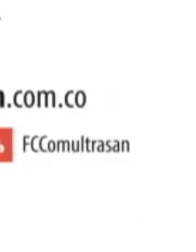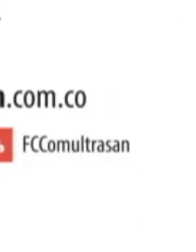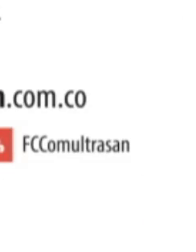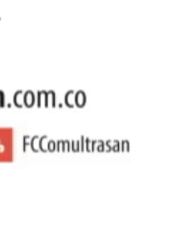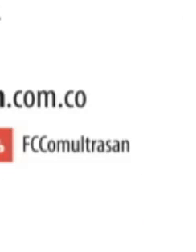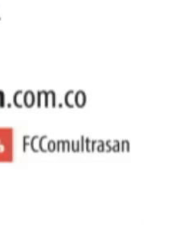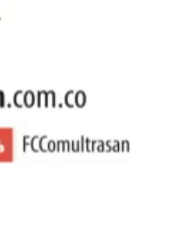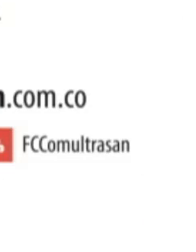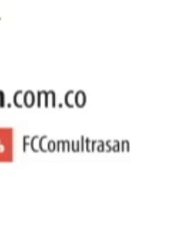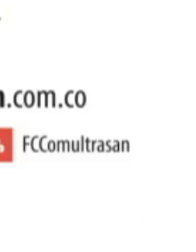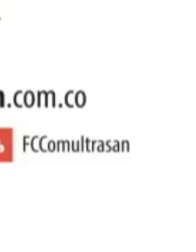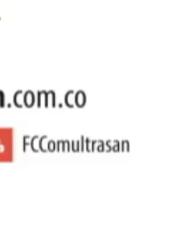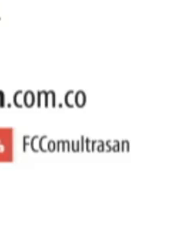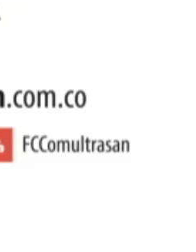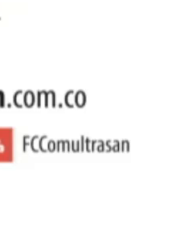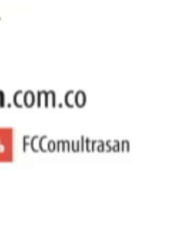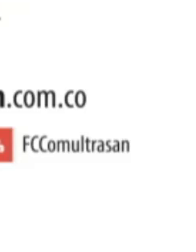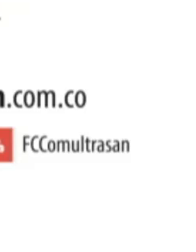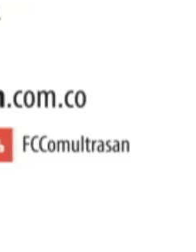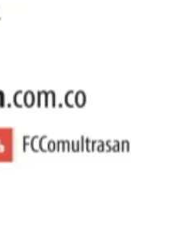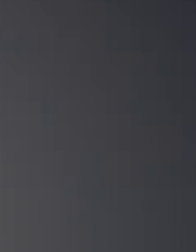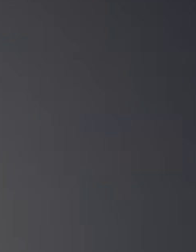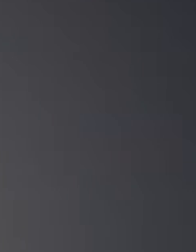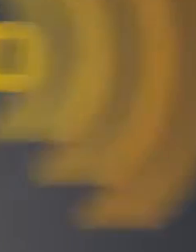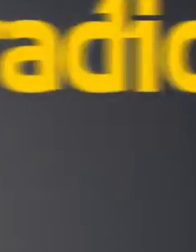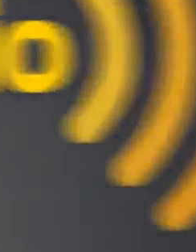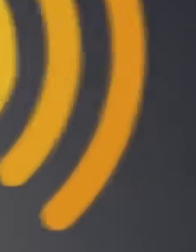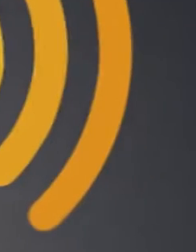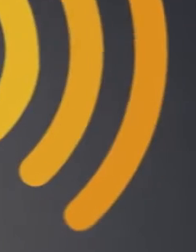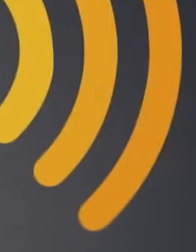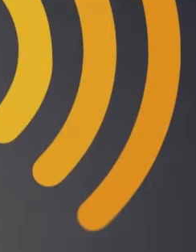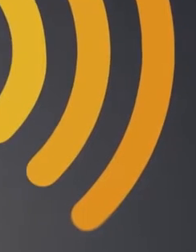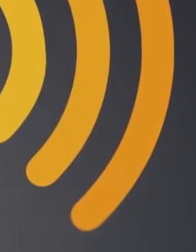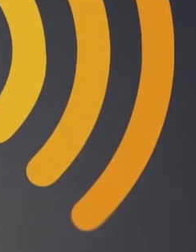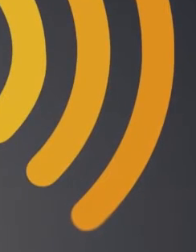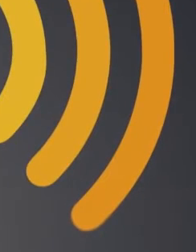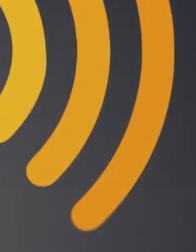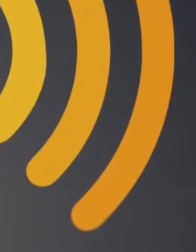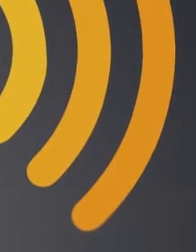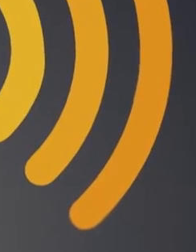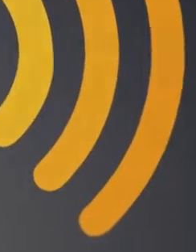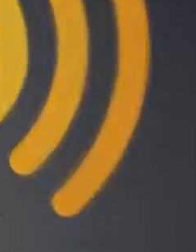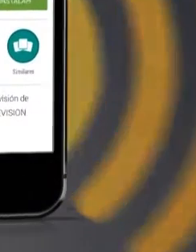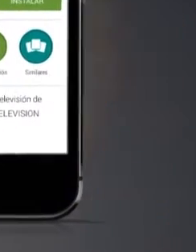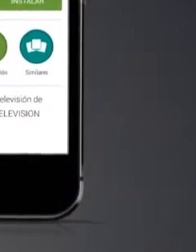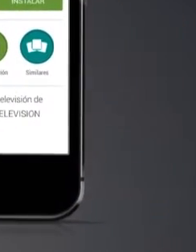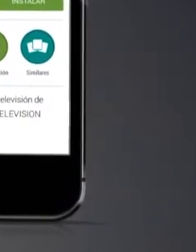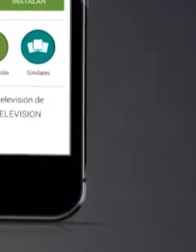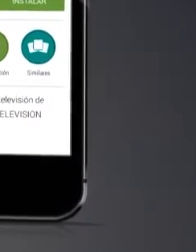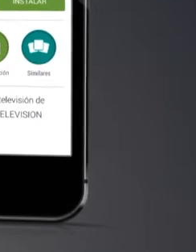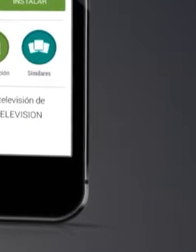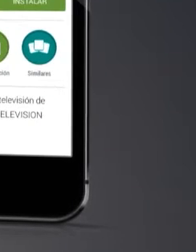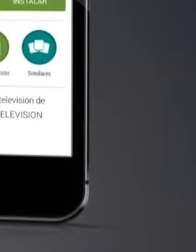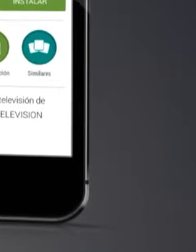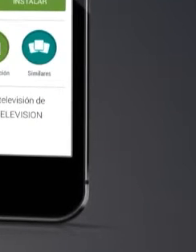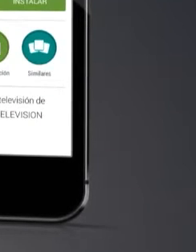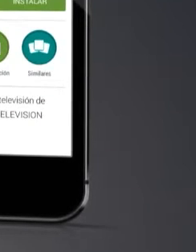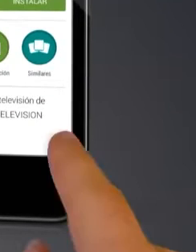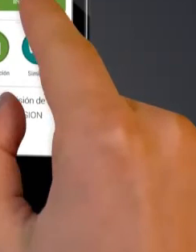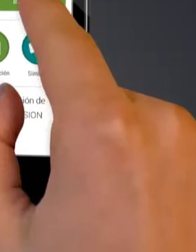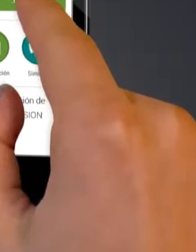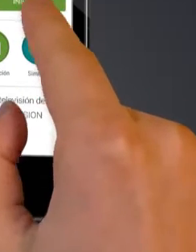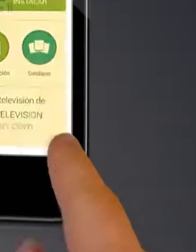como Ultrasan, cooperativa especializada en ahorro y crédito. Escuchar Enlace Radio es fácil. ¡Es fácil! Descarga la aplicación